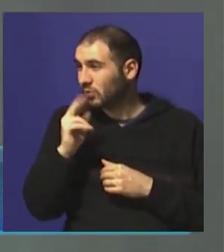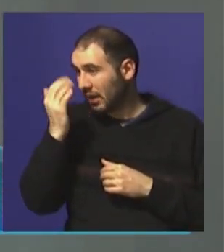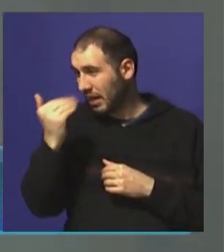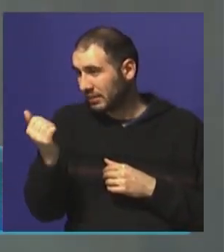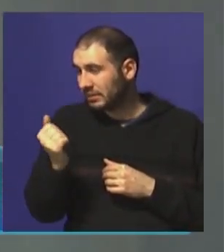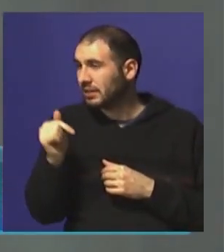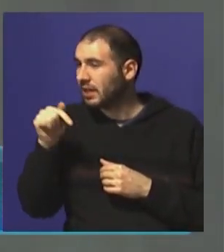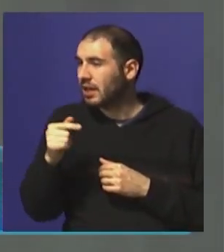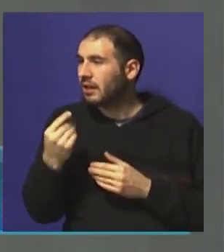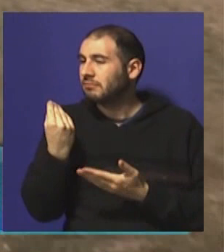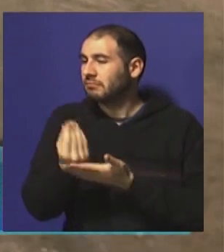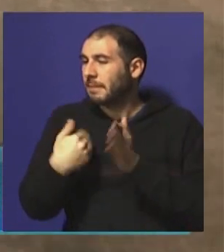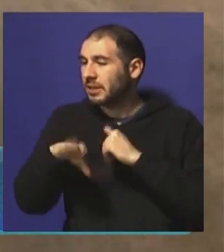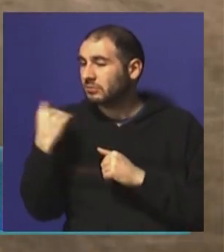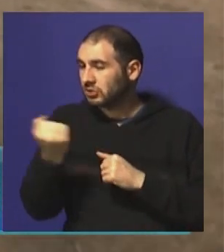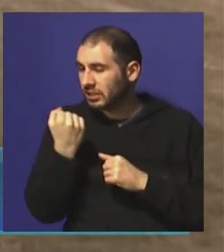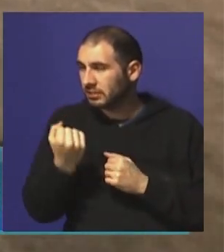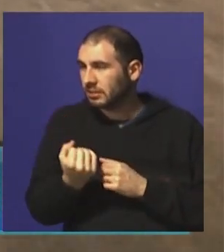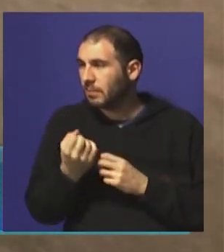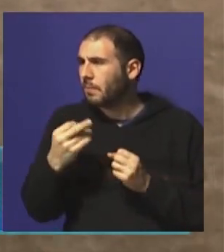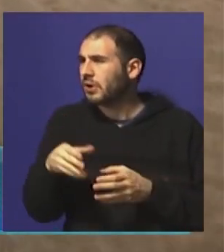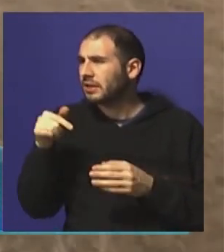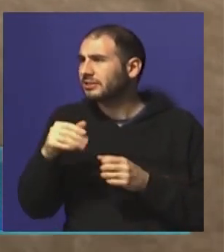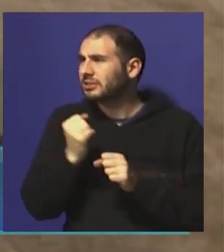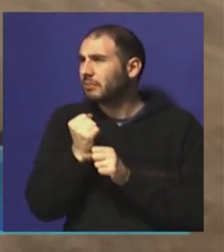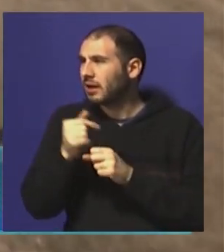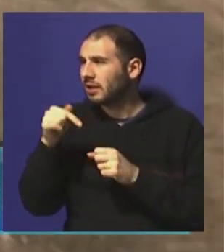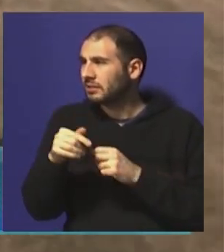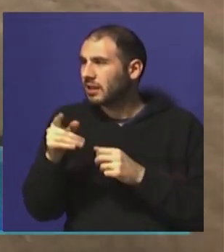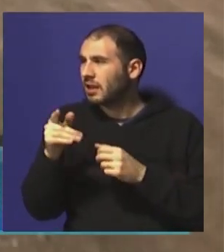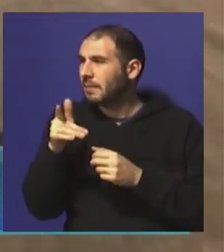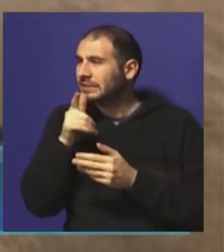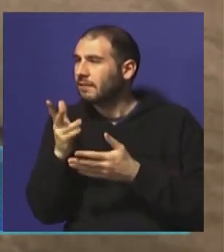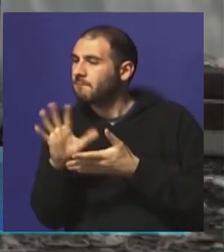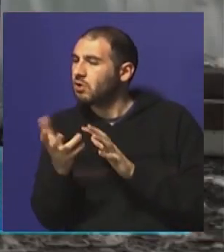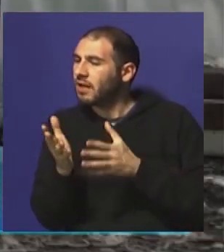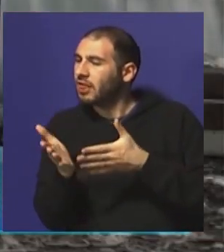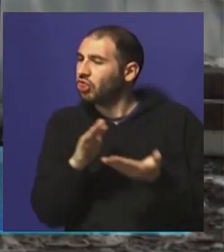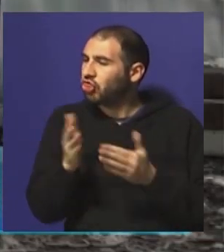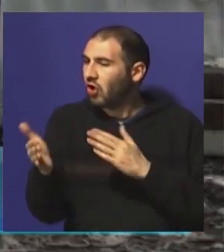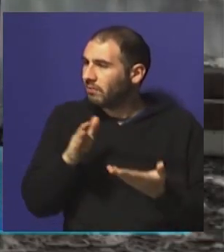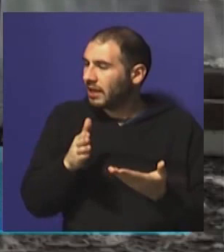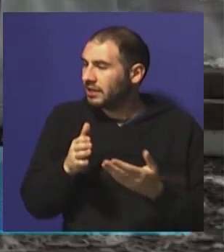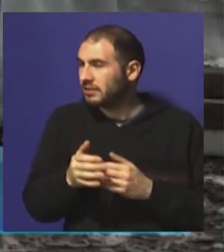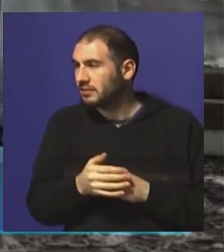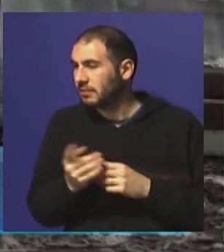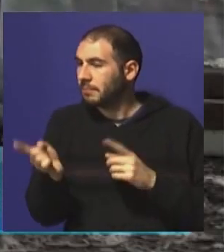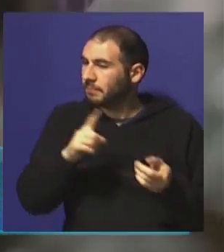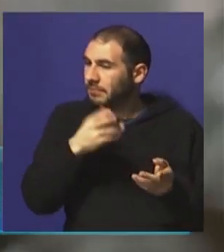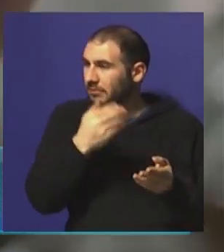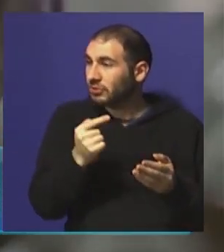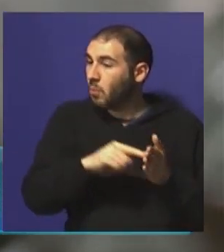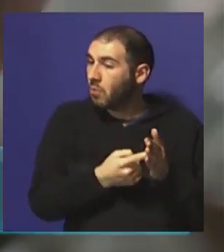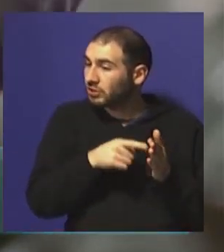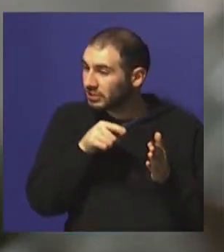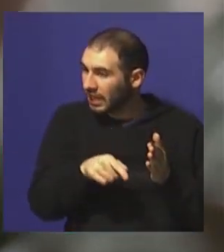la que tenga como el rol principal en la película era para trabajar esa doble dimensión, esa doble invasión, ¿no? Que era tener a alguien de Buenos